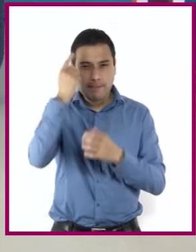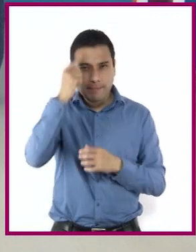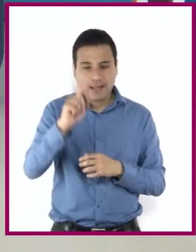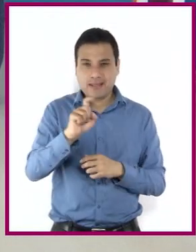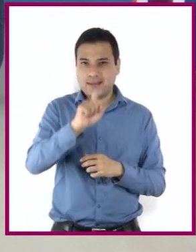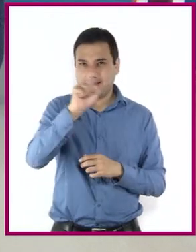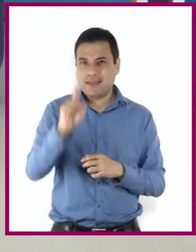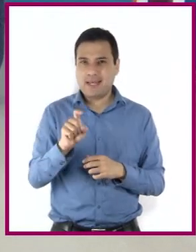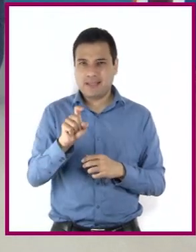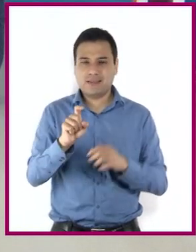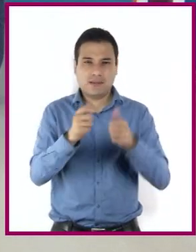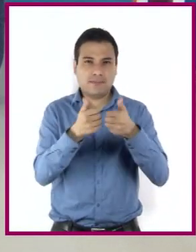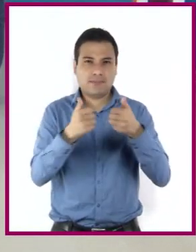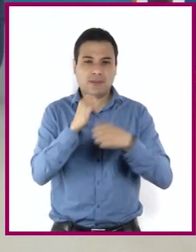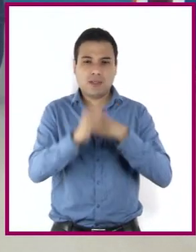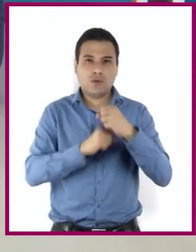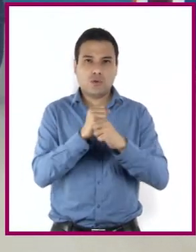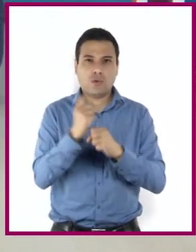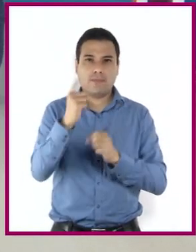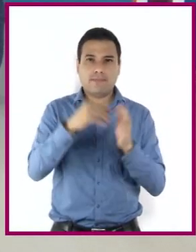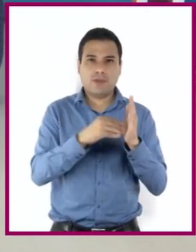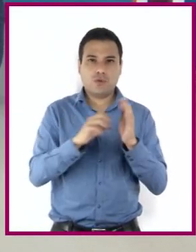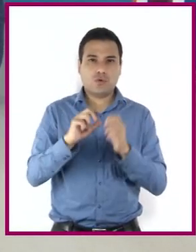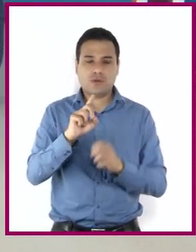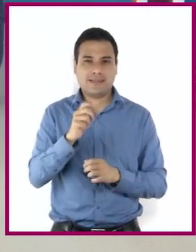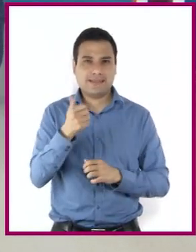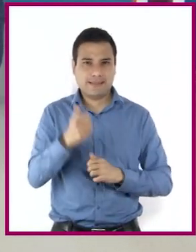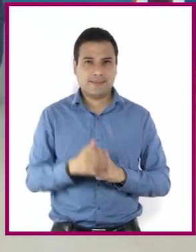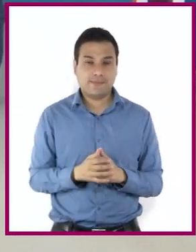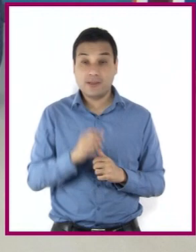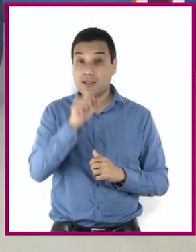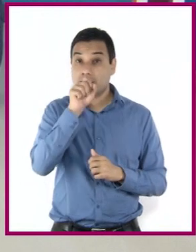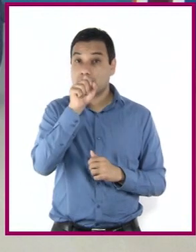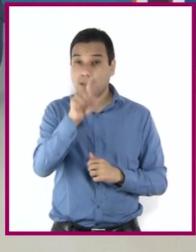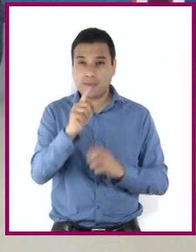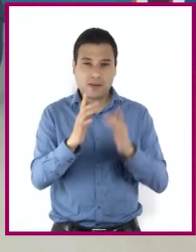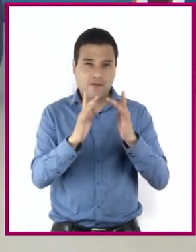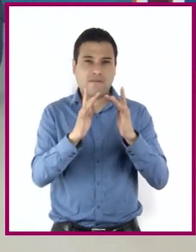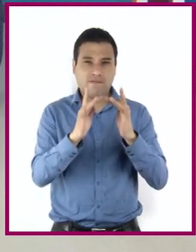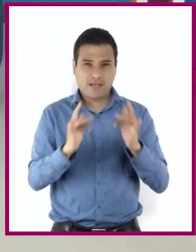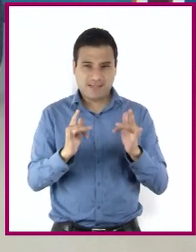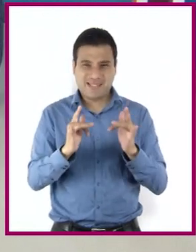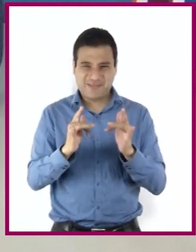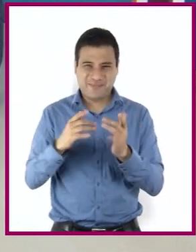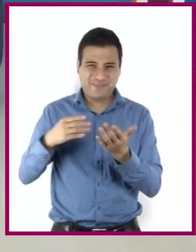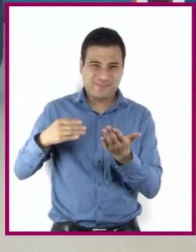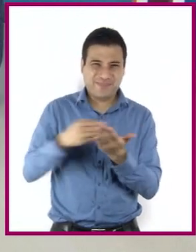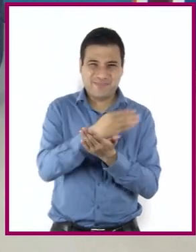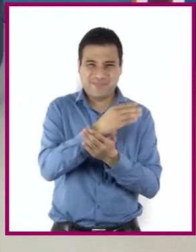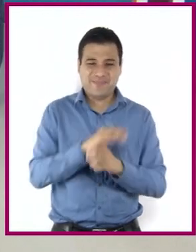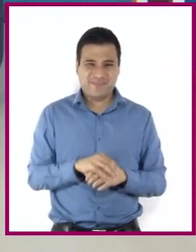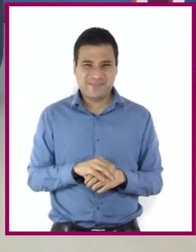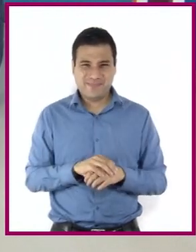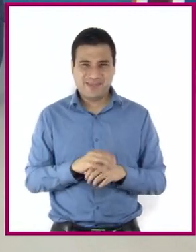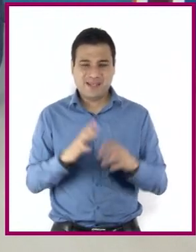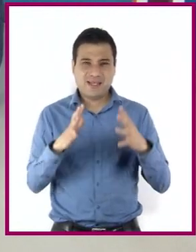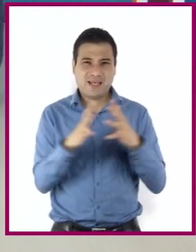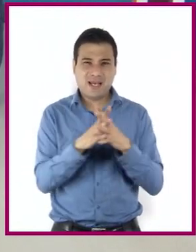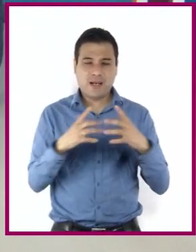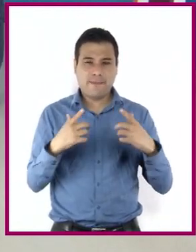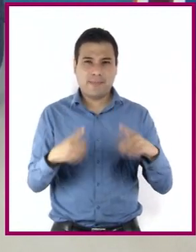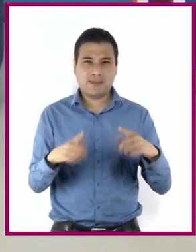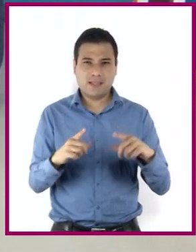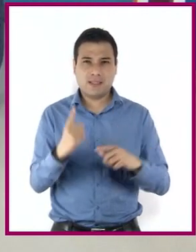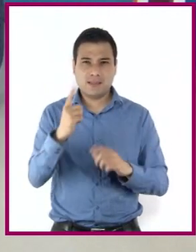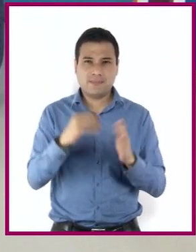en 1836 y en la primera intervención francesa llamada Guerra de los Pasteles en